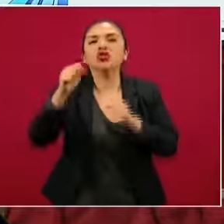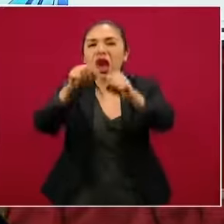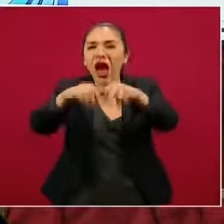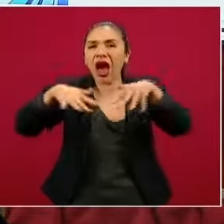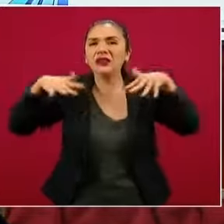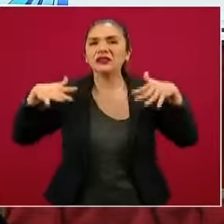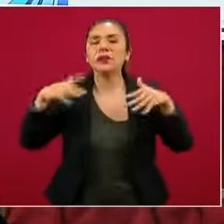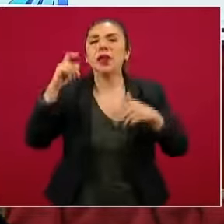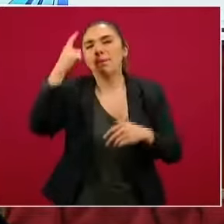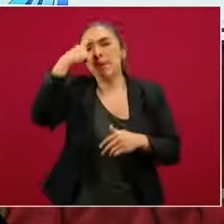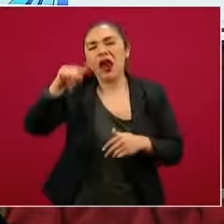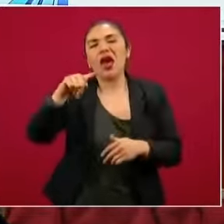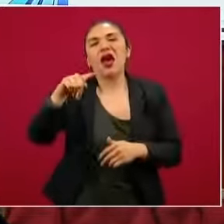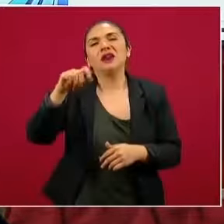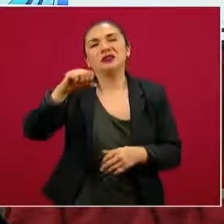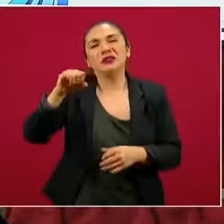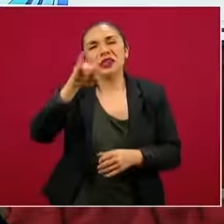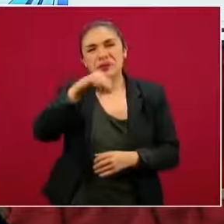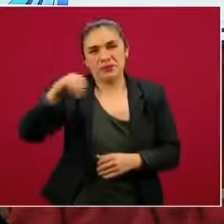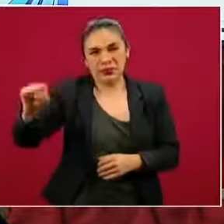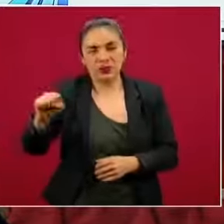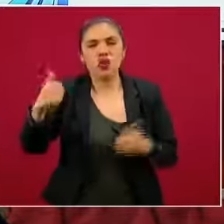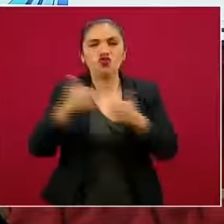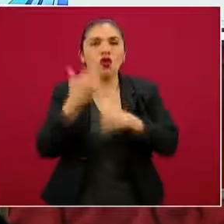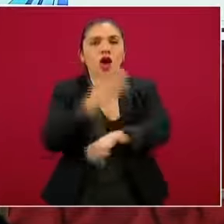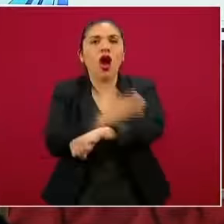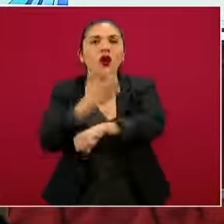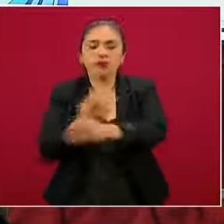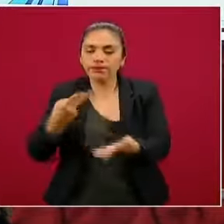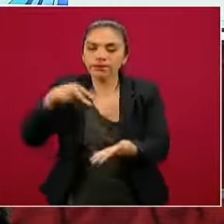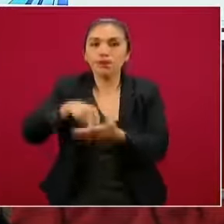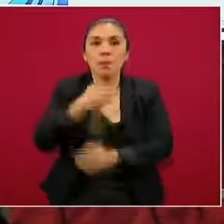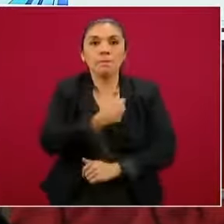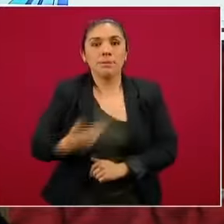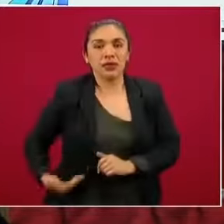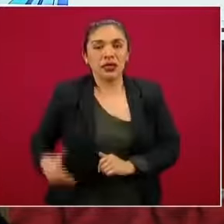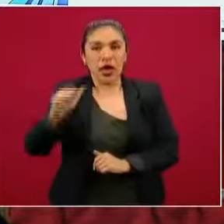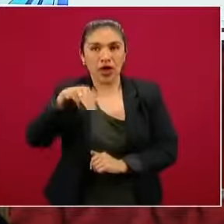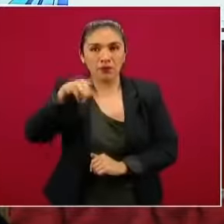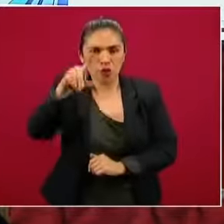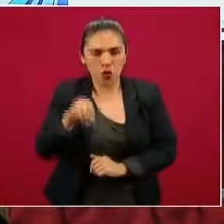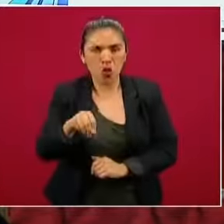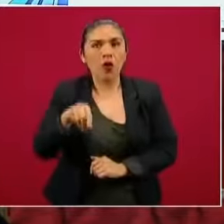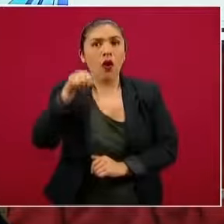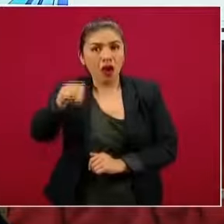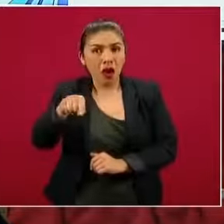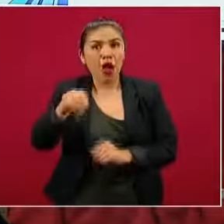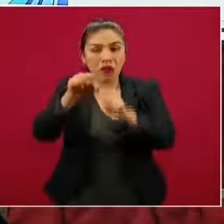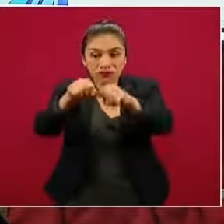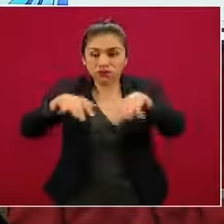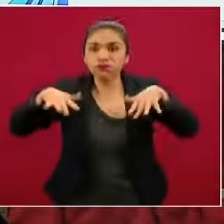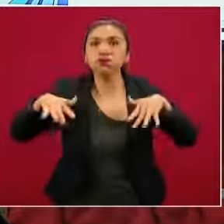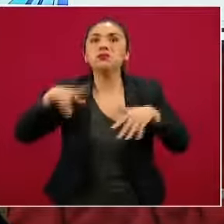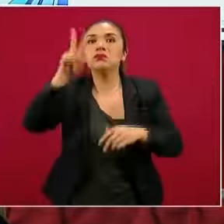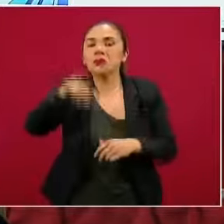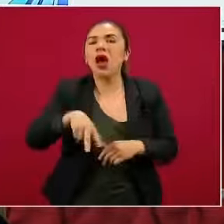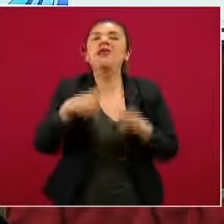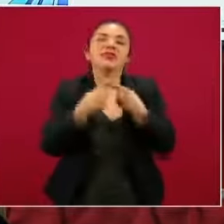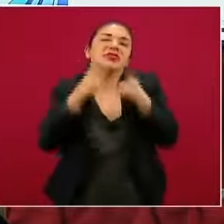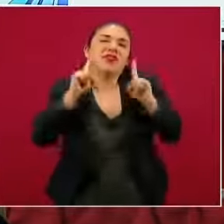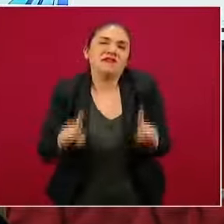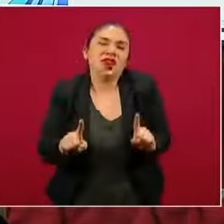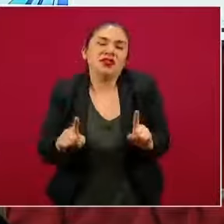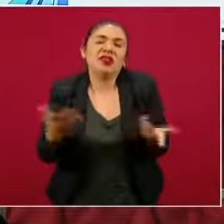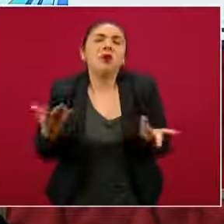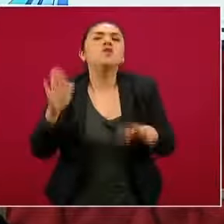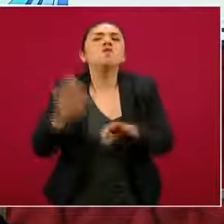General del Seguro Social. Nos acompañó, la presidió el presidente López Obrador, pero fue una asamblea por obvias razones muy diferente,